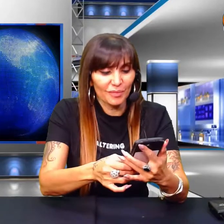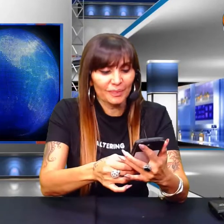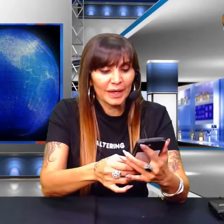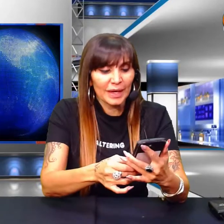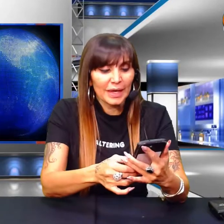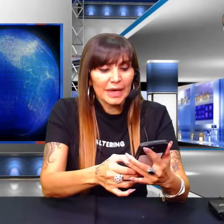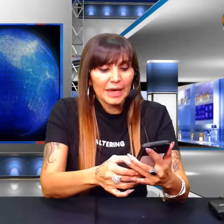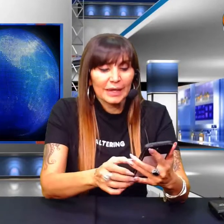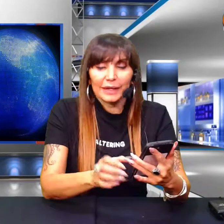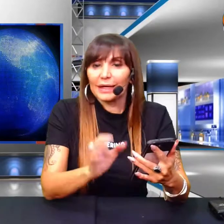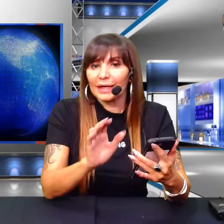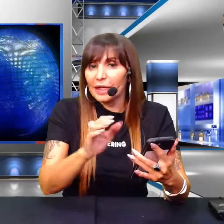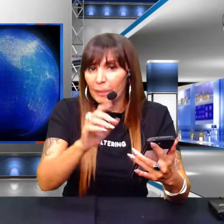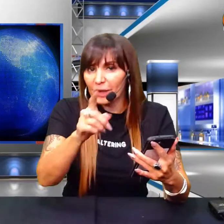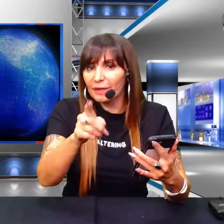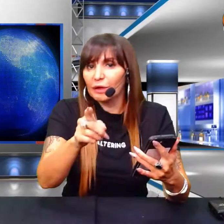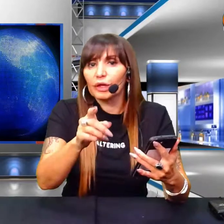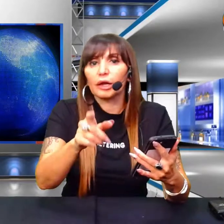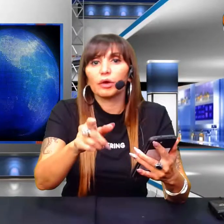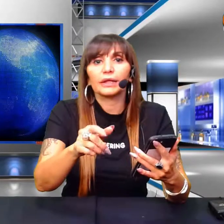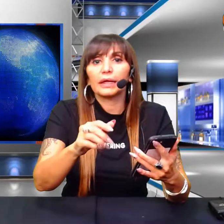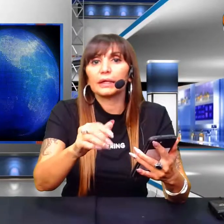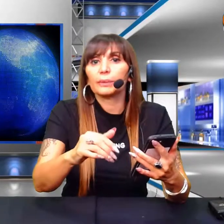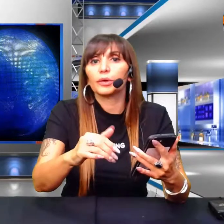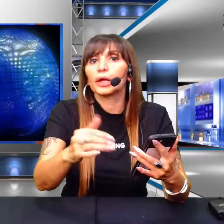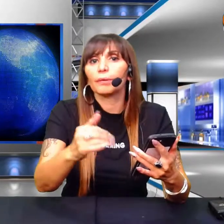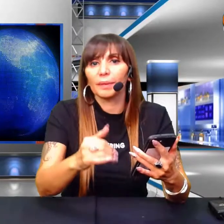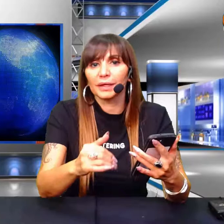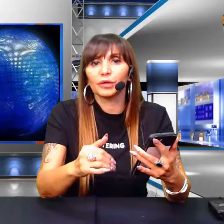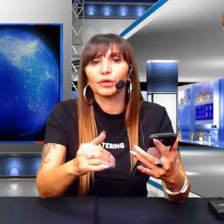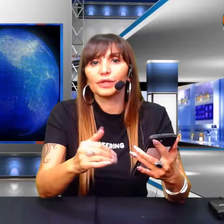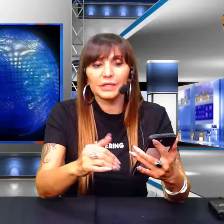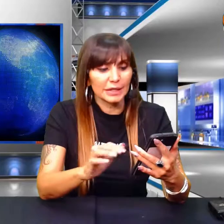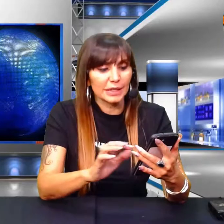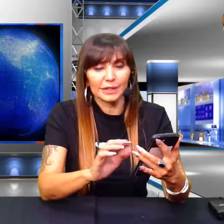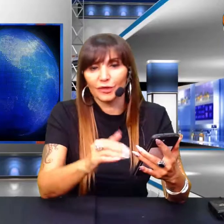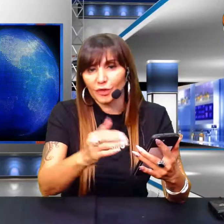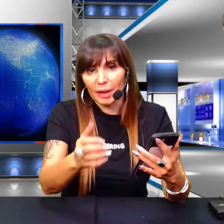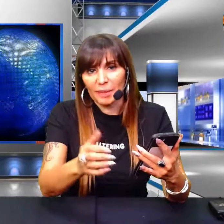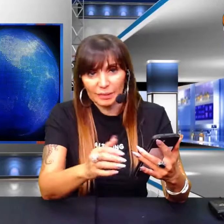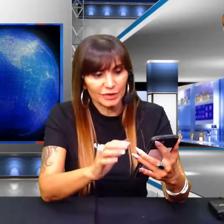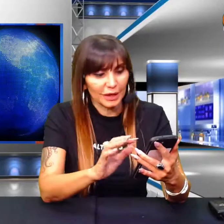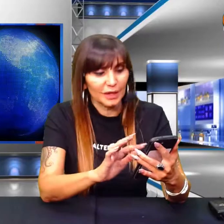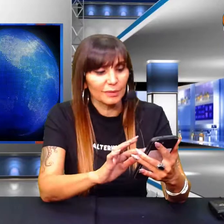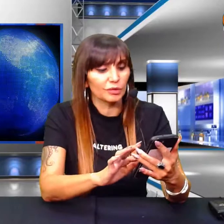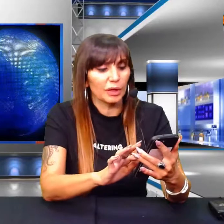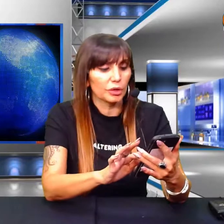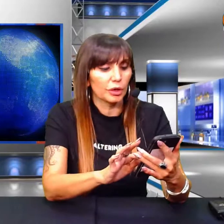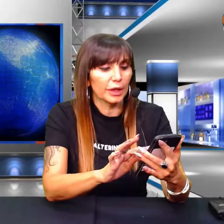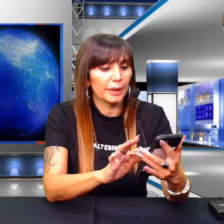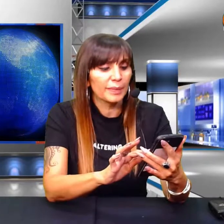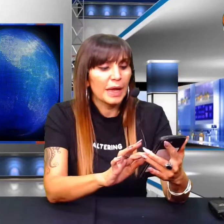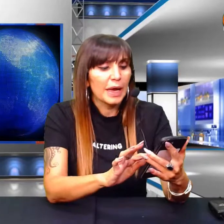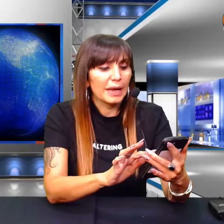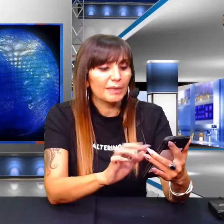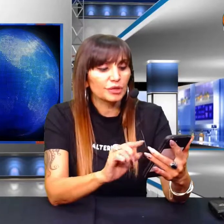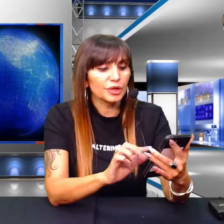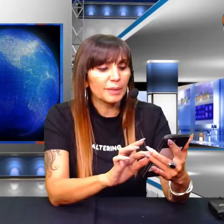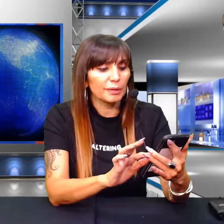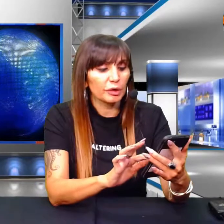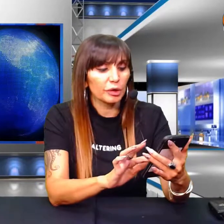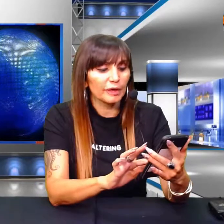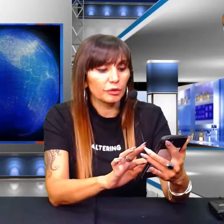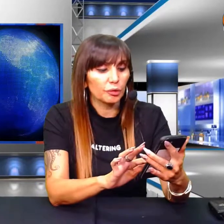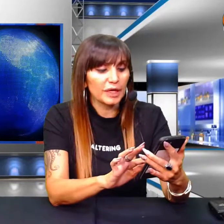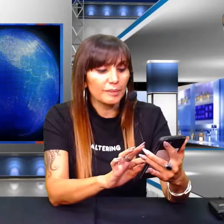en vivo. Y después le digo de Carlos, entérate, porque él va mandando noticias y nosotros la pasamos acá, tenemos un audio de él. La